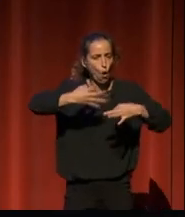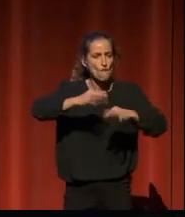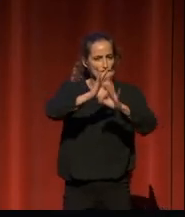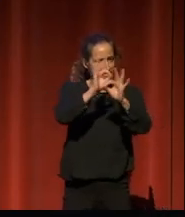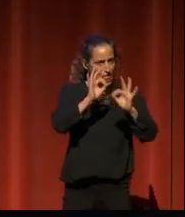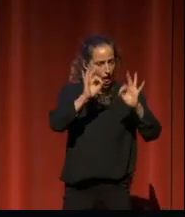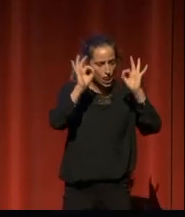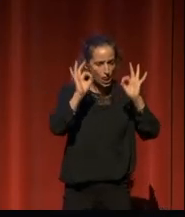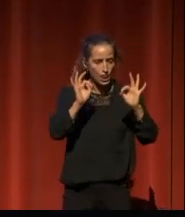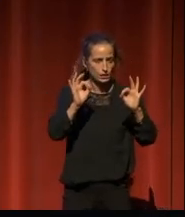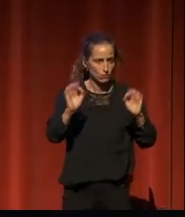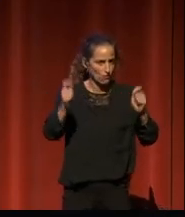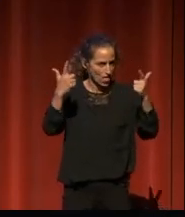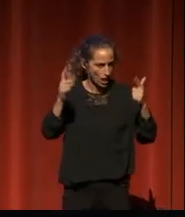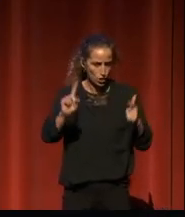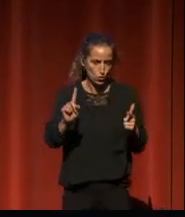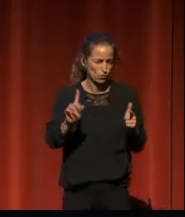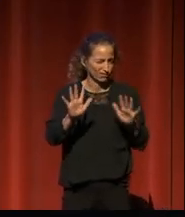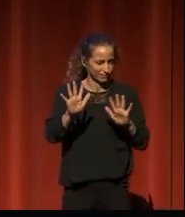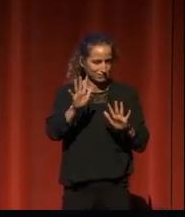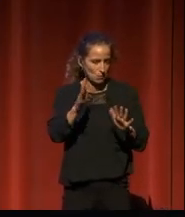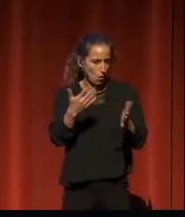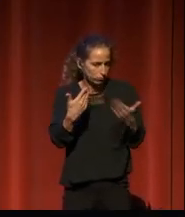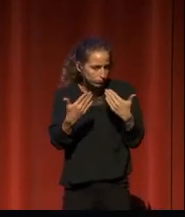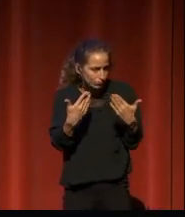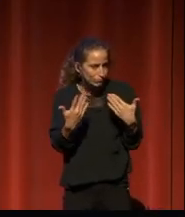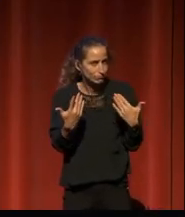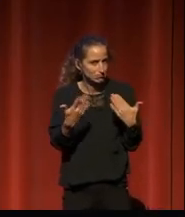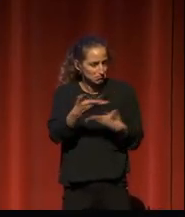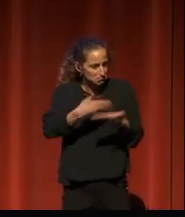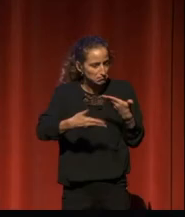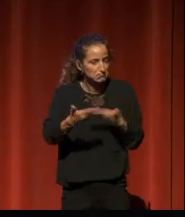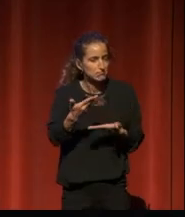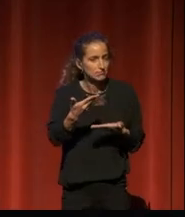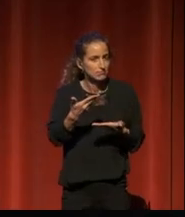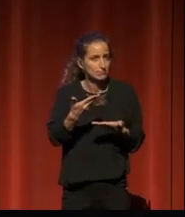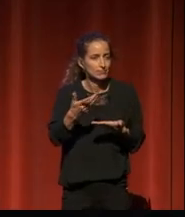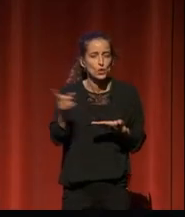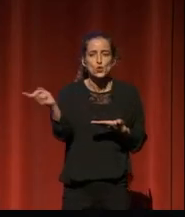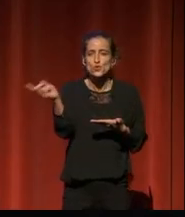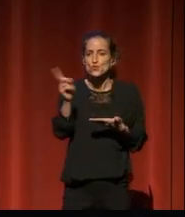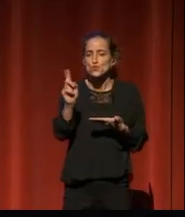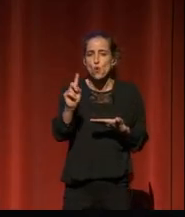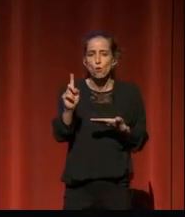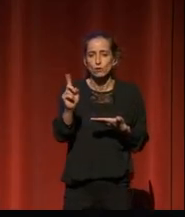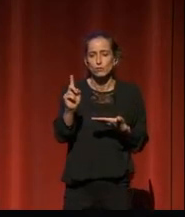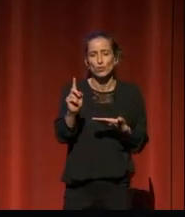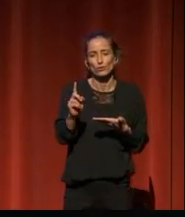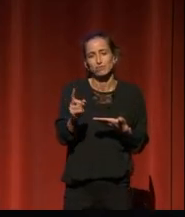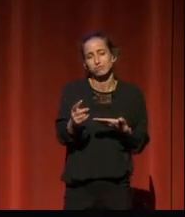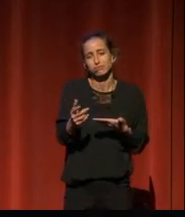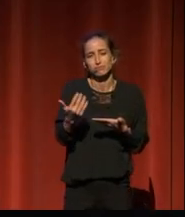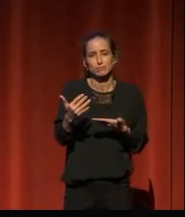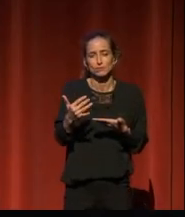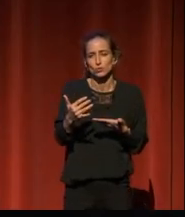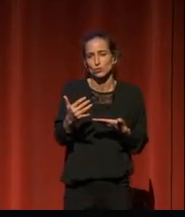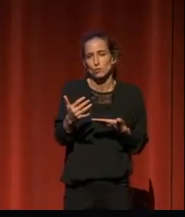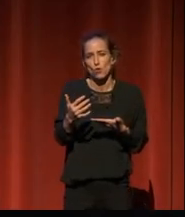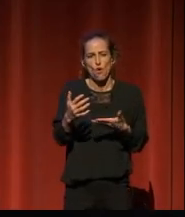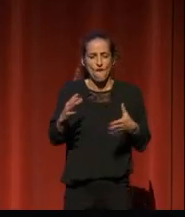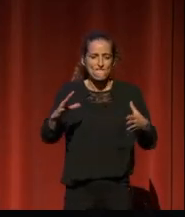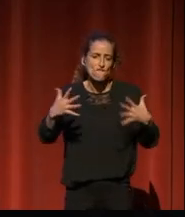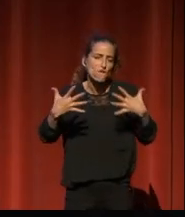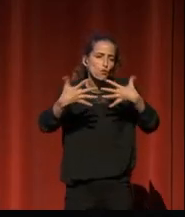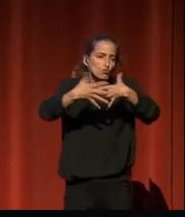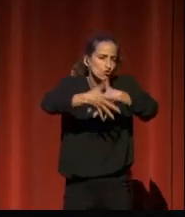seguir sin sin aplicar demasiado carga no hablar de fusiones